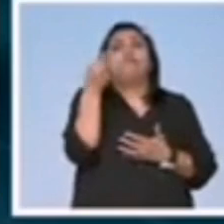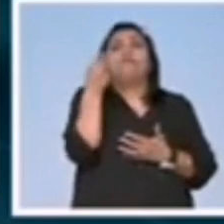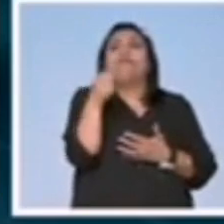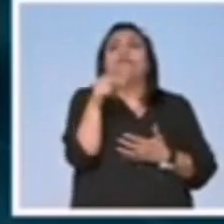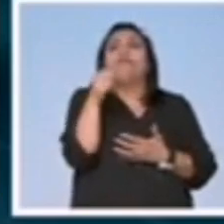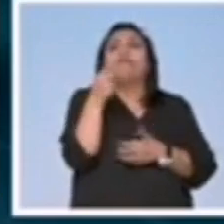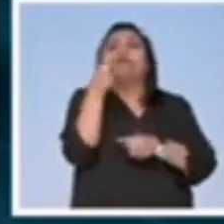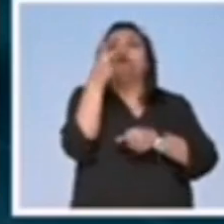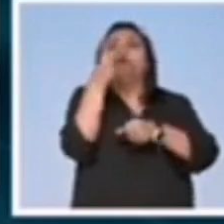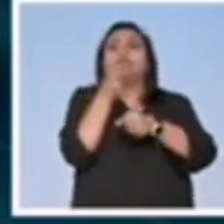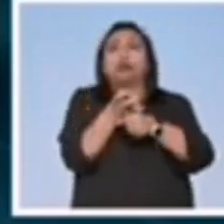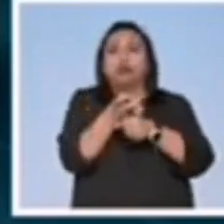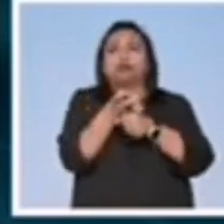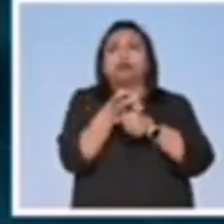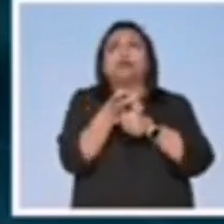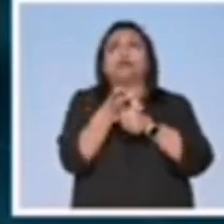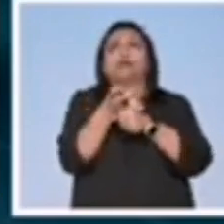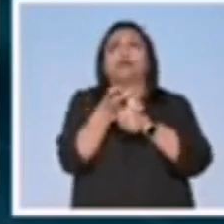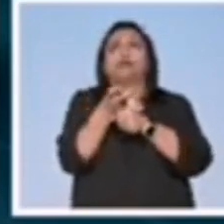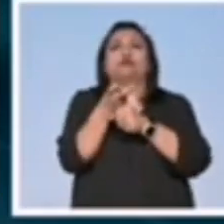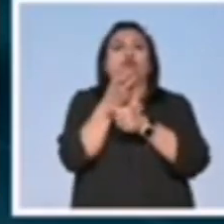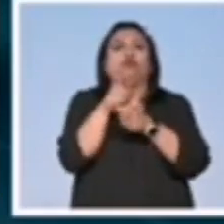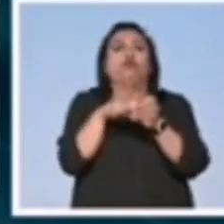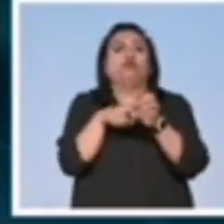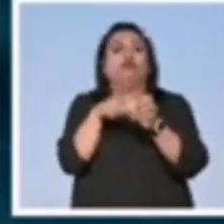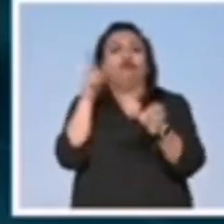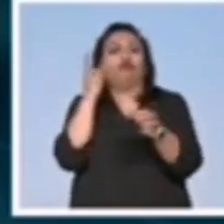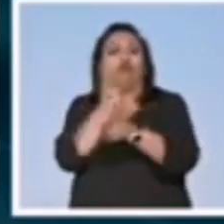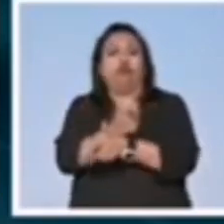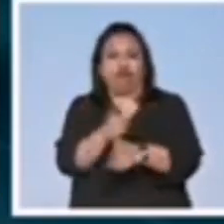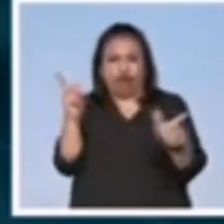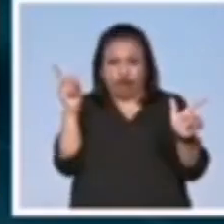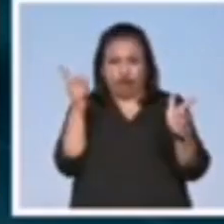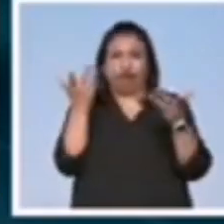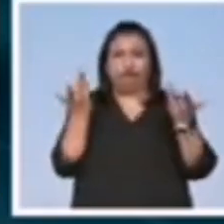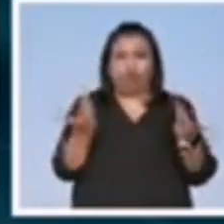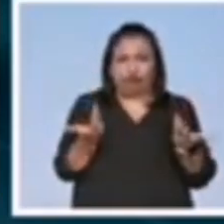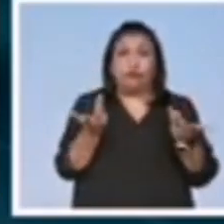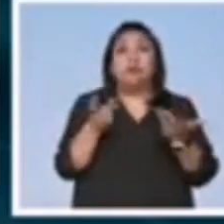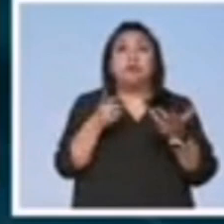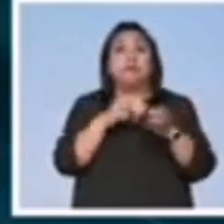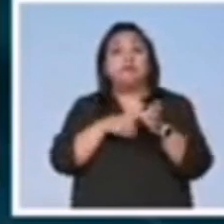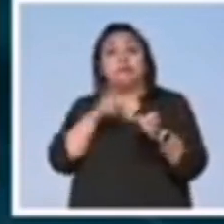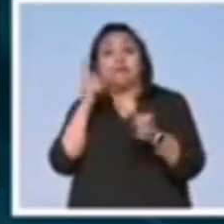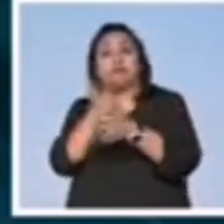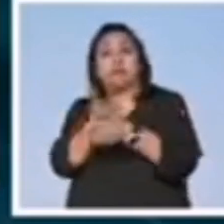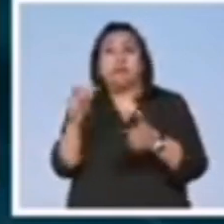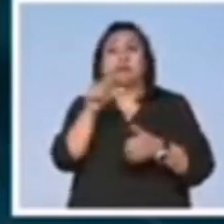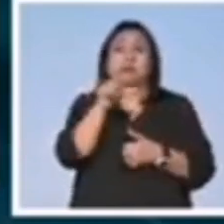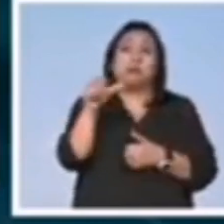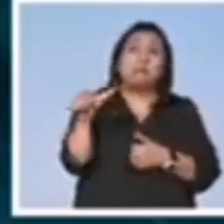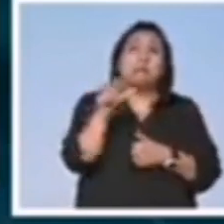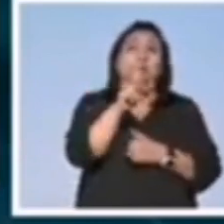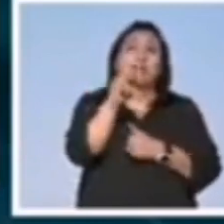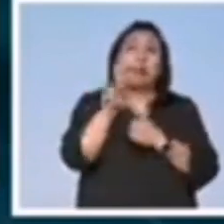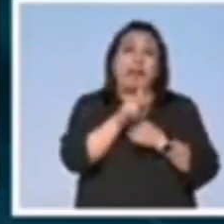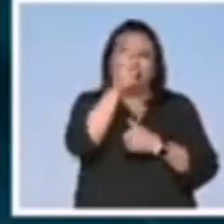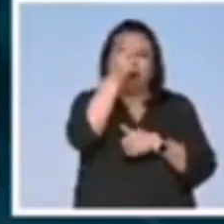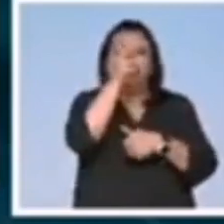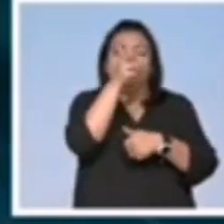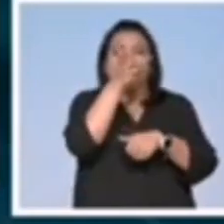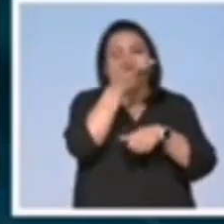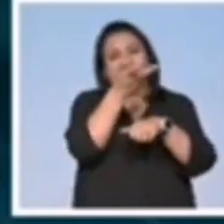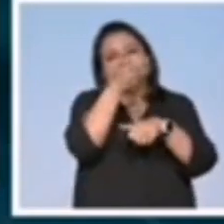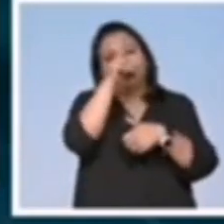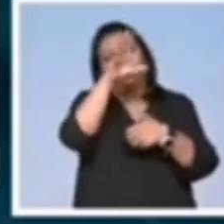segunda emancipación. Ahora, emancipación con respecto al país del norte, con